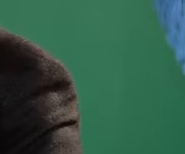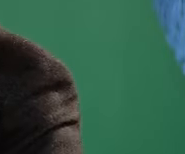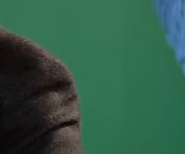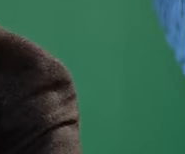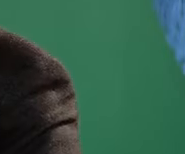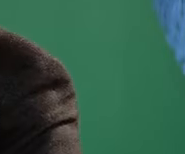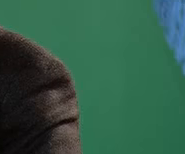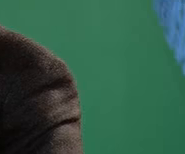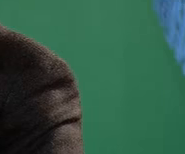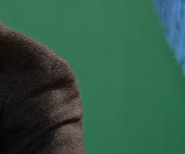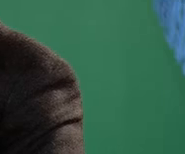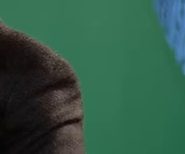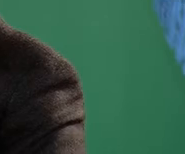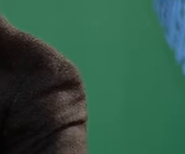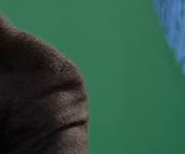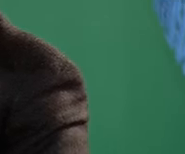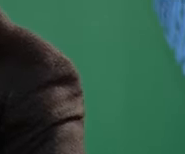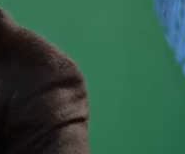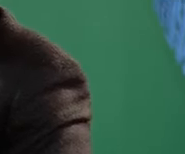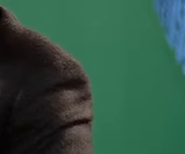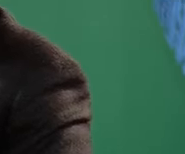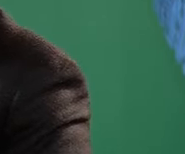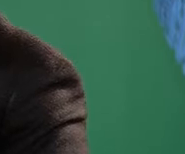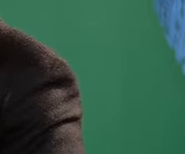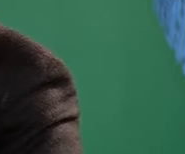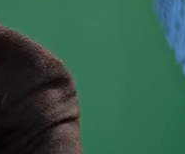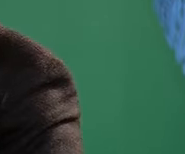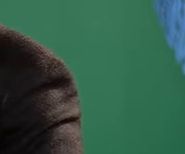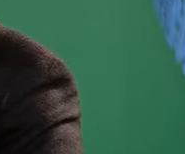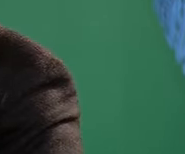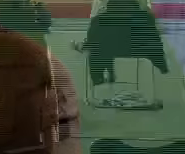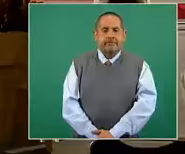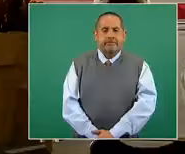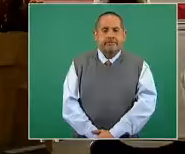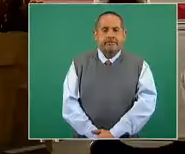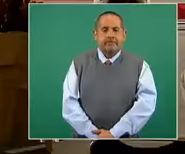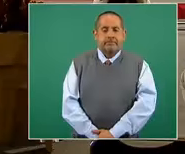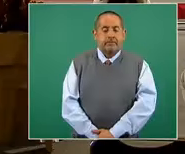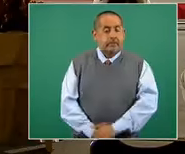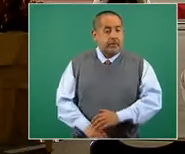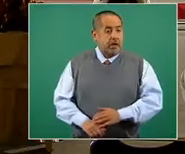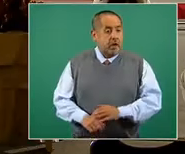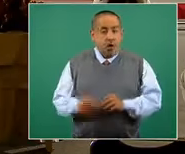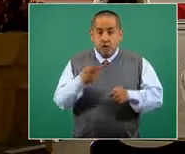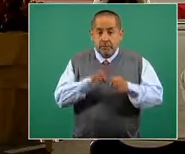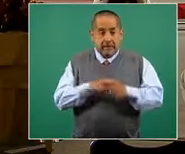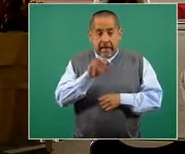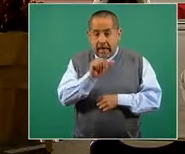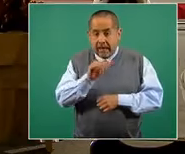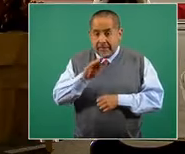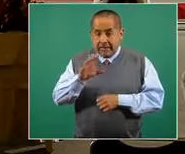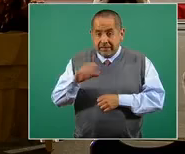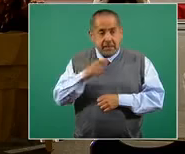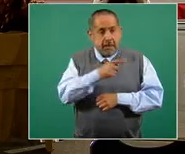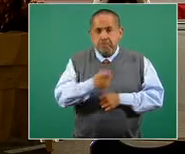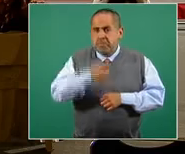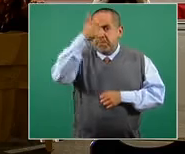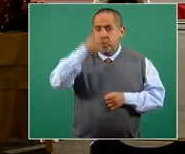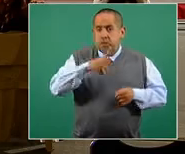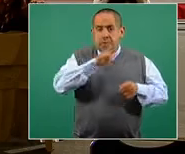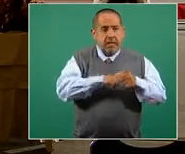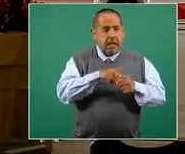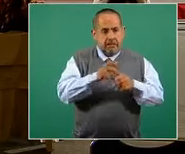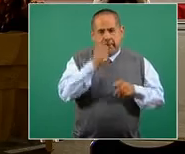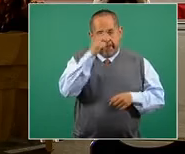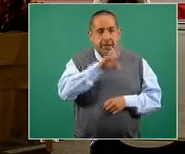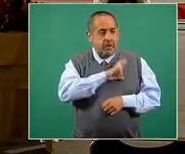en el hospital ABC ya se vacunaron. De hecho, fue el primer hospital, cuando abrimos la vacunación al sector privado, se